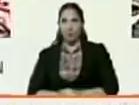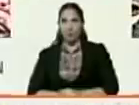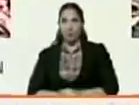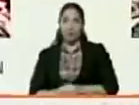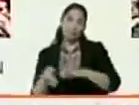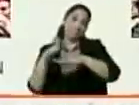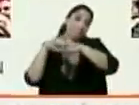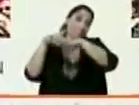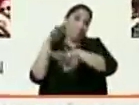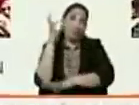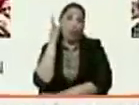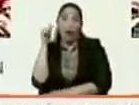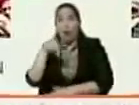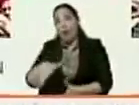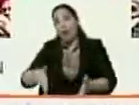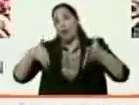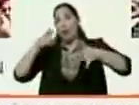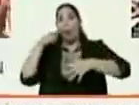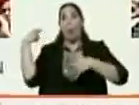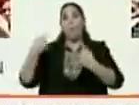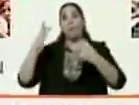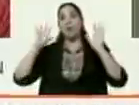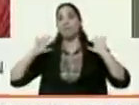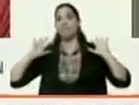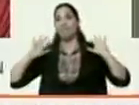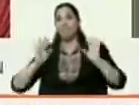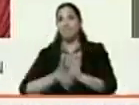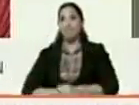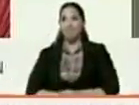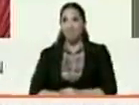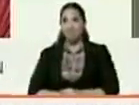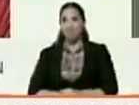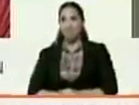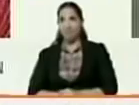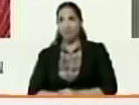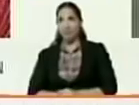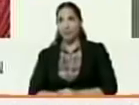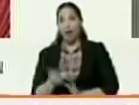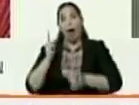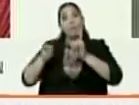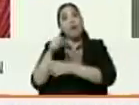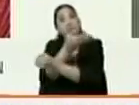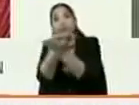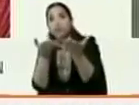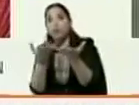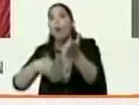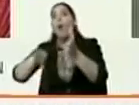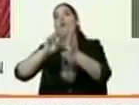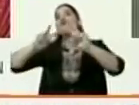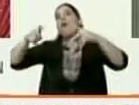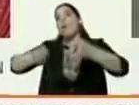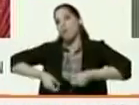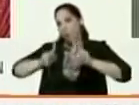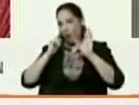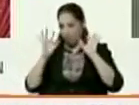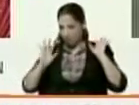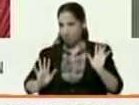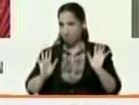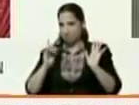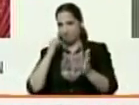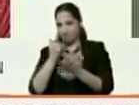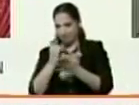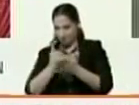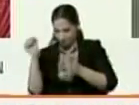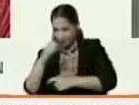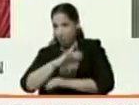Perdónenme las mujeres, pero hoy ganamos los hombres. A menos que ustedes quieran una nueva oportunidad.